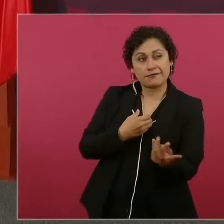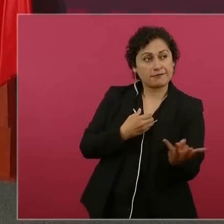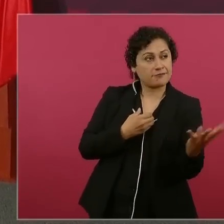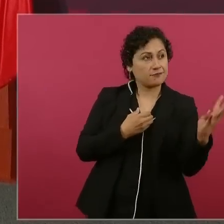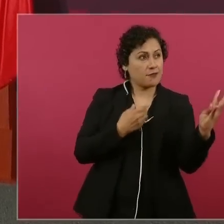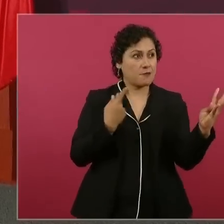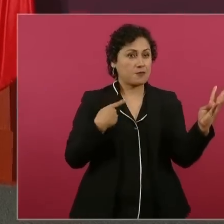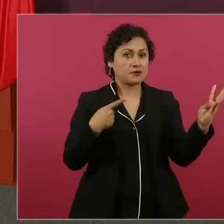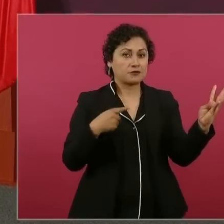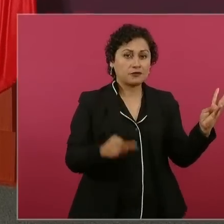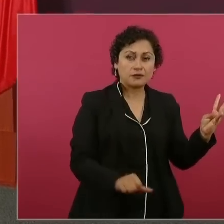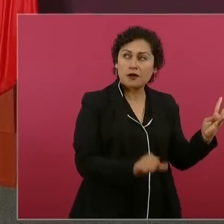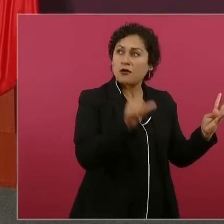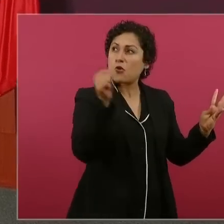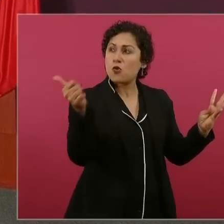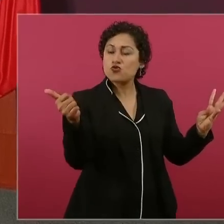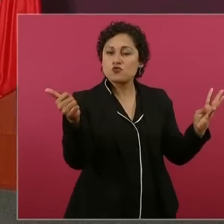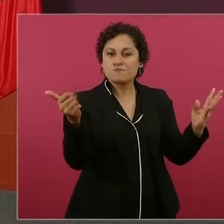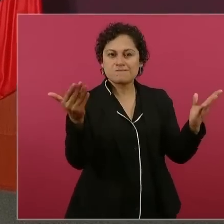¿Dónde?